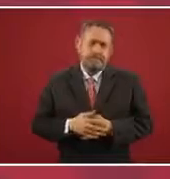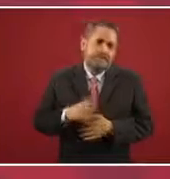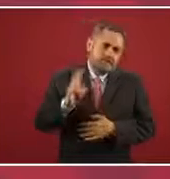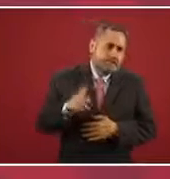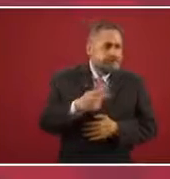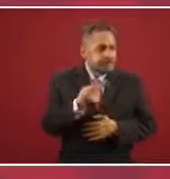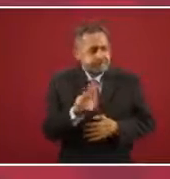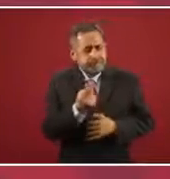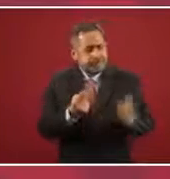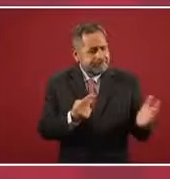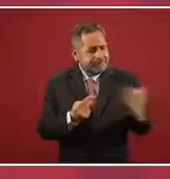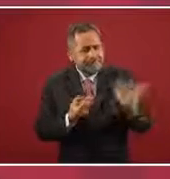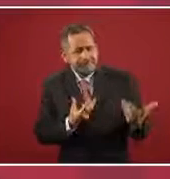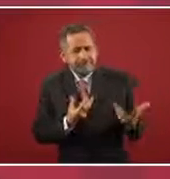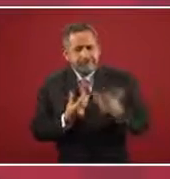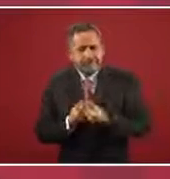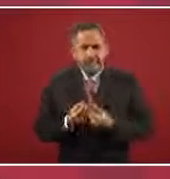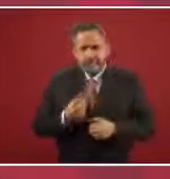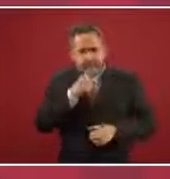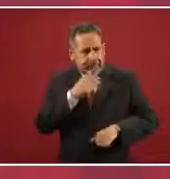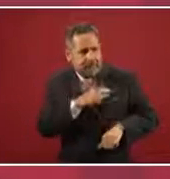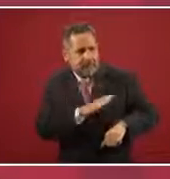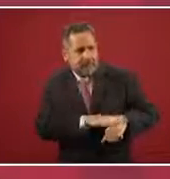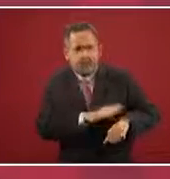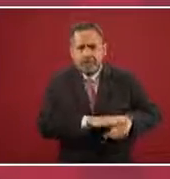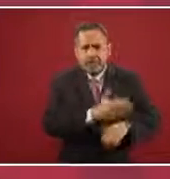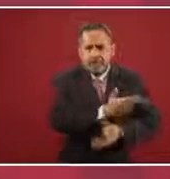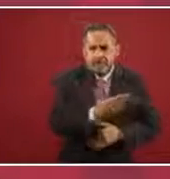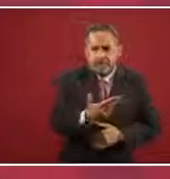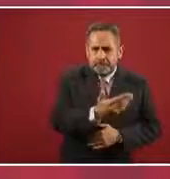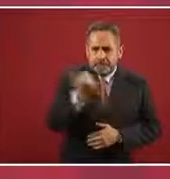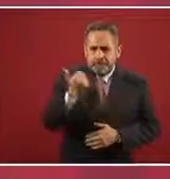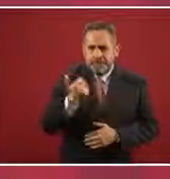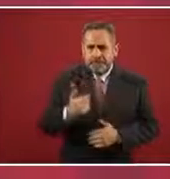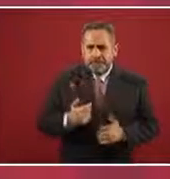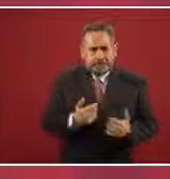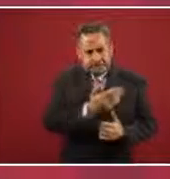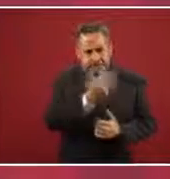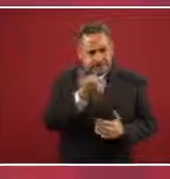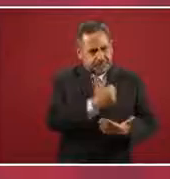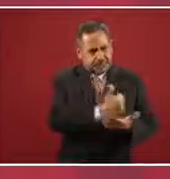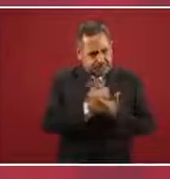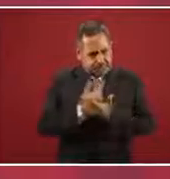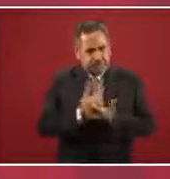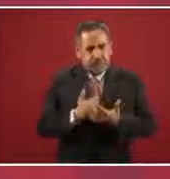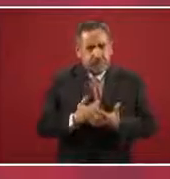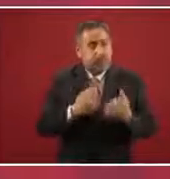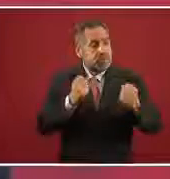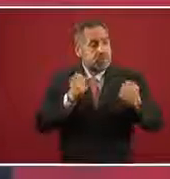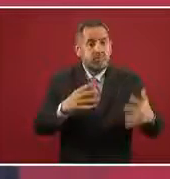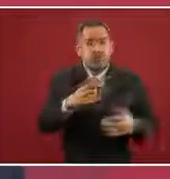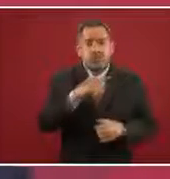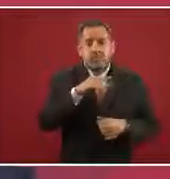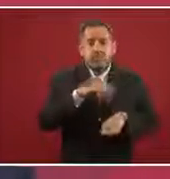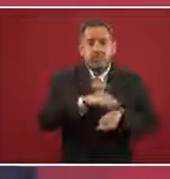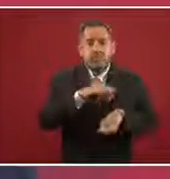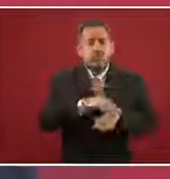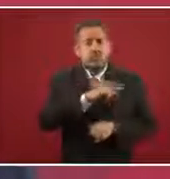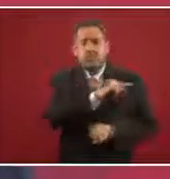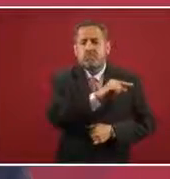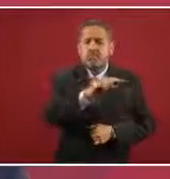necesitamos y hago el llamado, pues, que nos ayuden. Hay muchos que